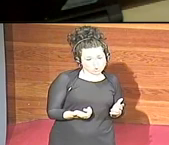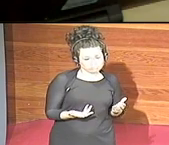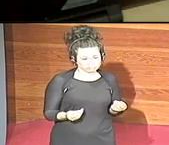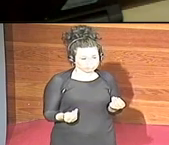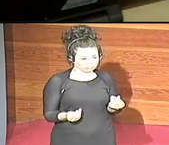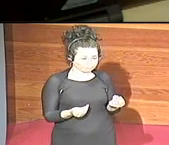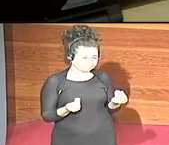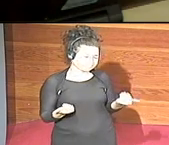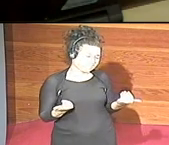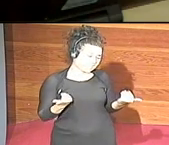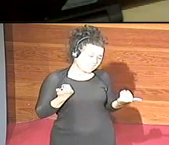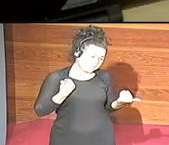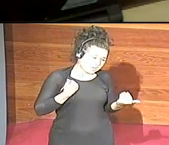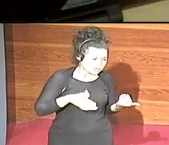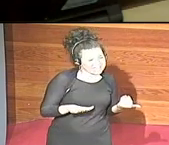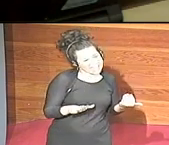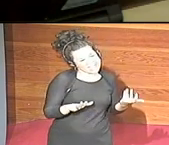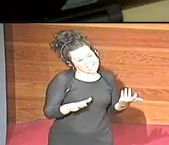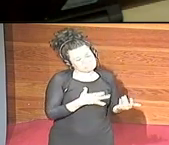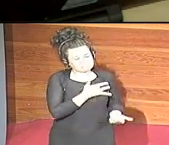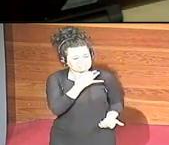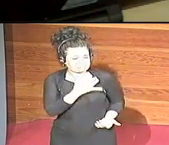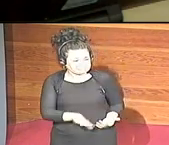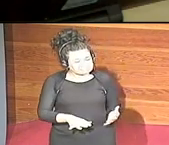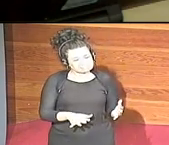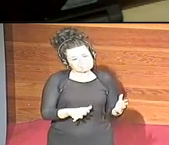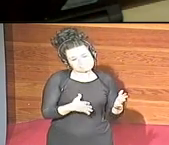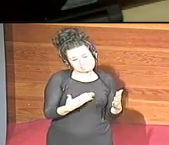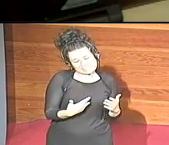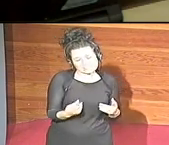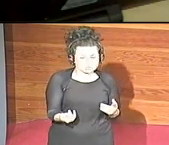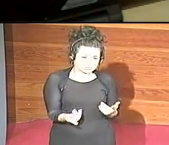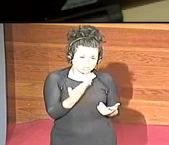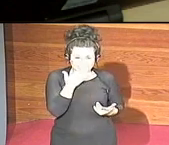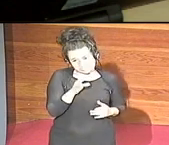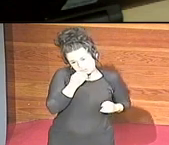de bueno, ya nos entenderemos, no se porten tan mal ustedes y